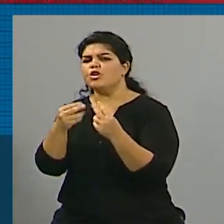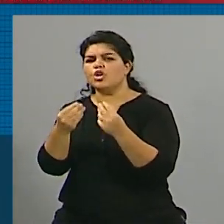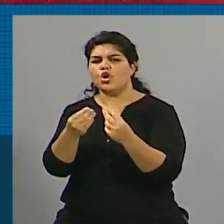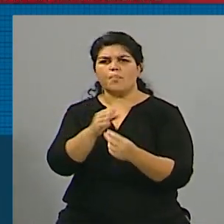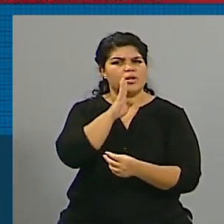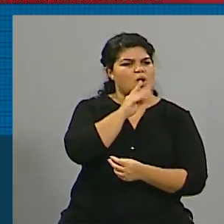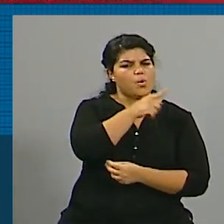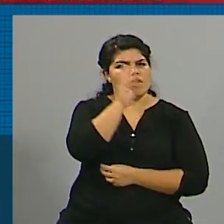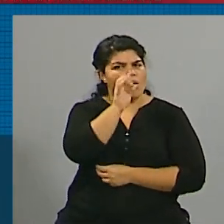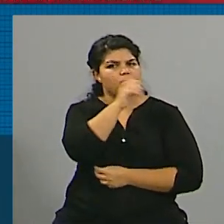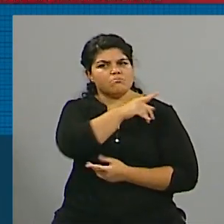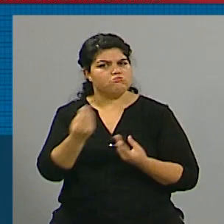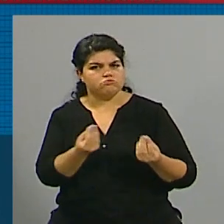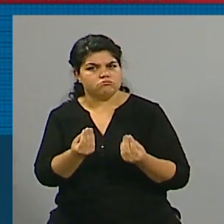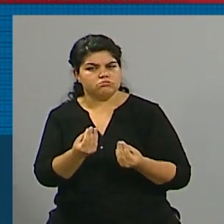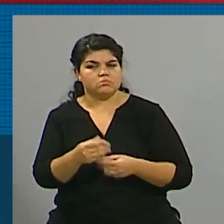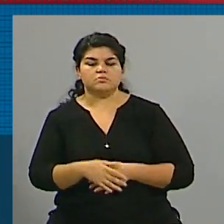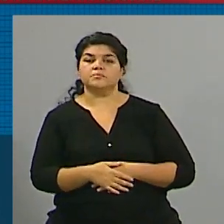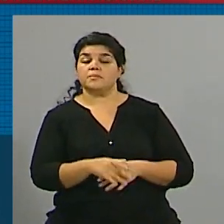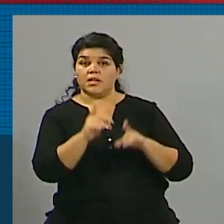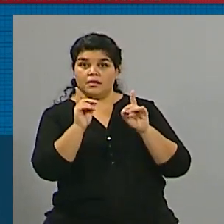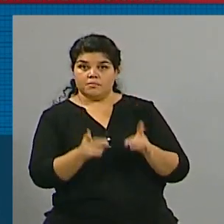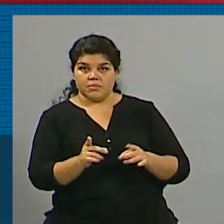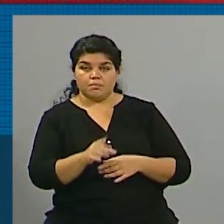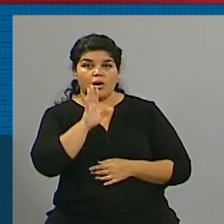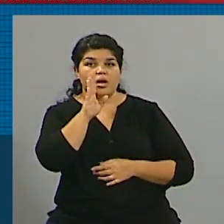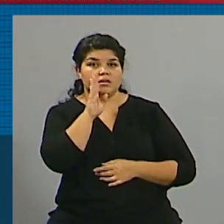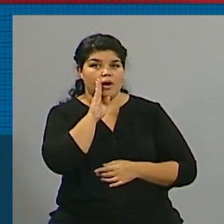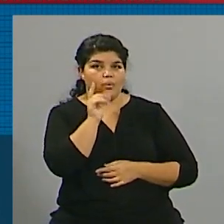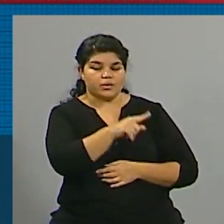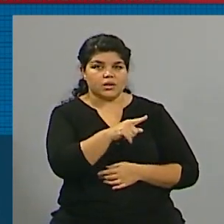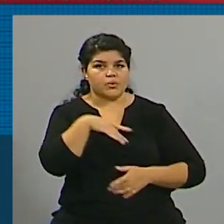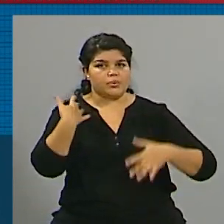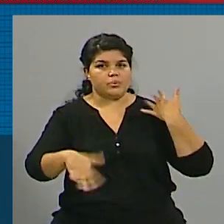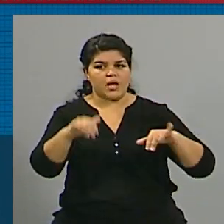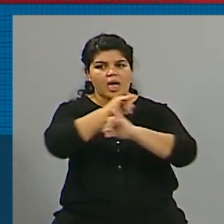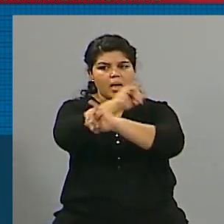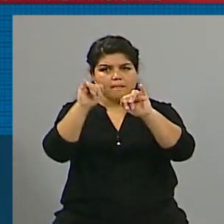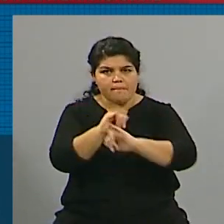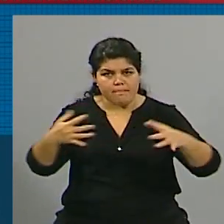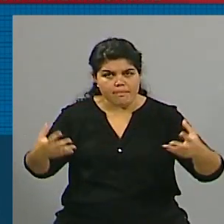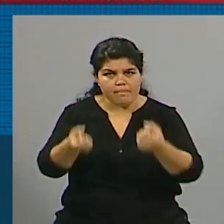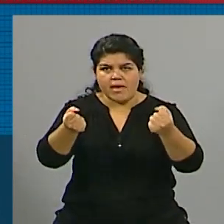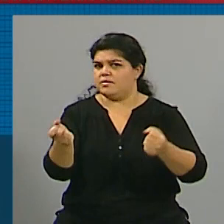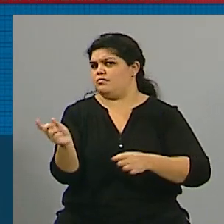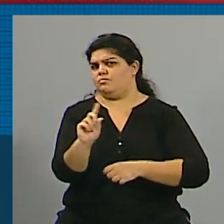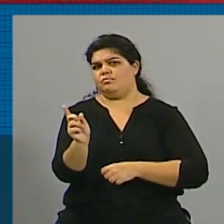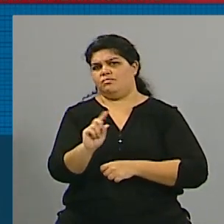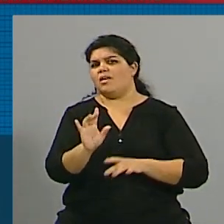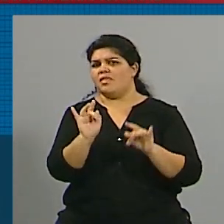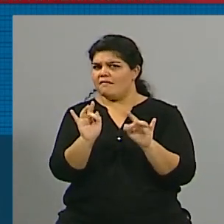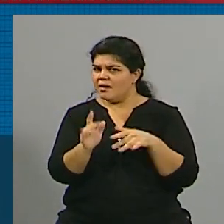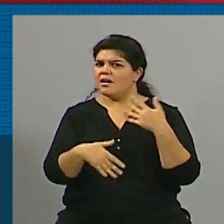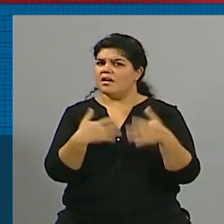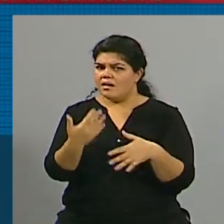Bueno, Estados Unidos viene teniendo un rol bastante complejo a la hora de una búsqueda concreta y real de la paz. De hecho, se han dado contradicciones muy